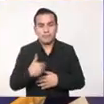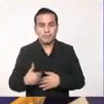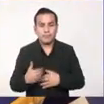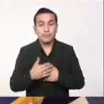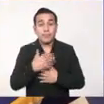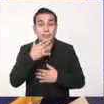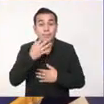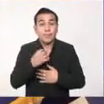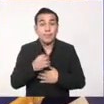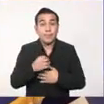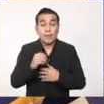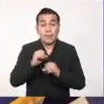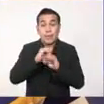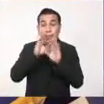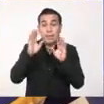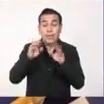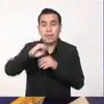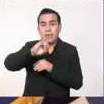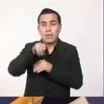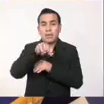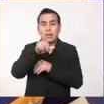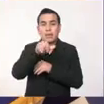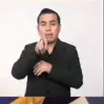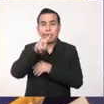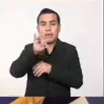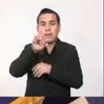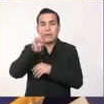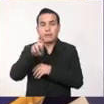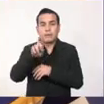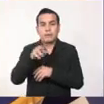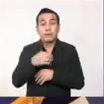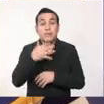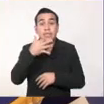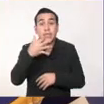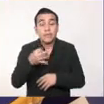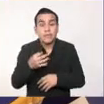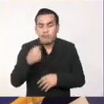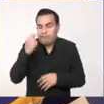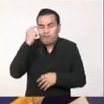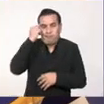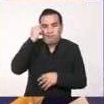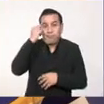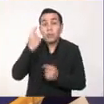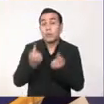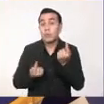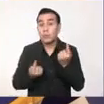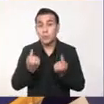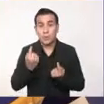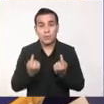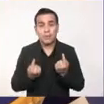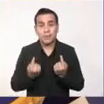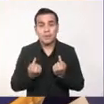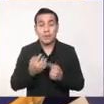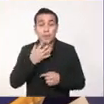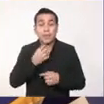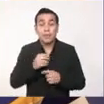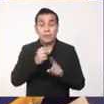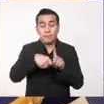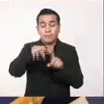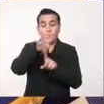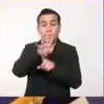y hay una cosa que resaltar de lo que dijiste, Javier. No lo había pensado ni siquiera. La sala